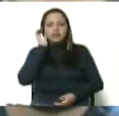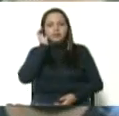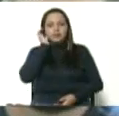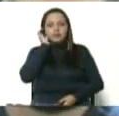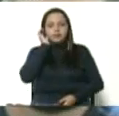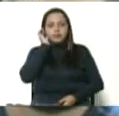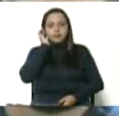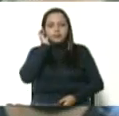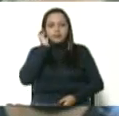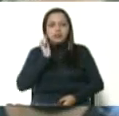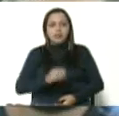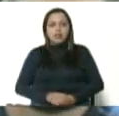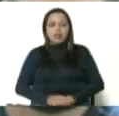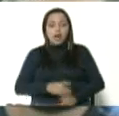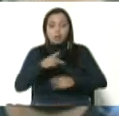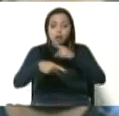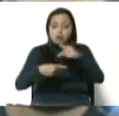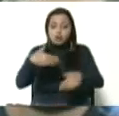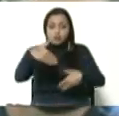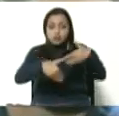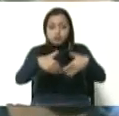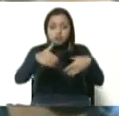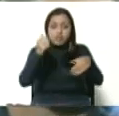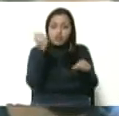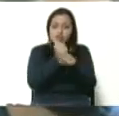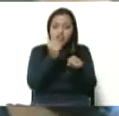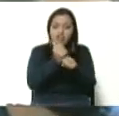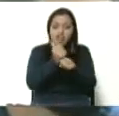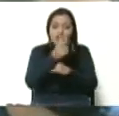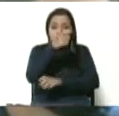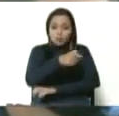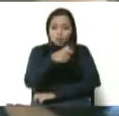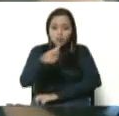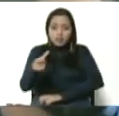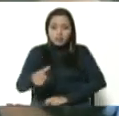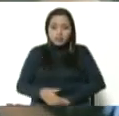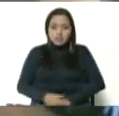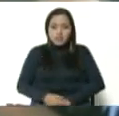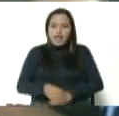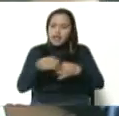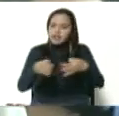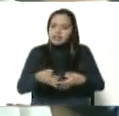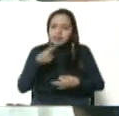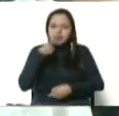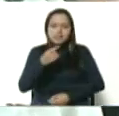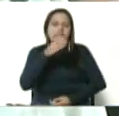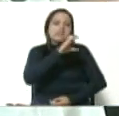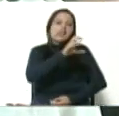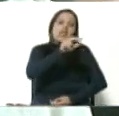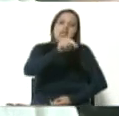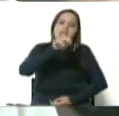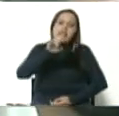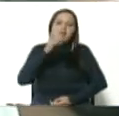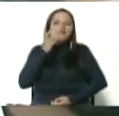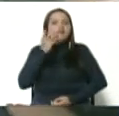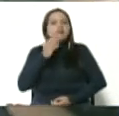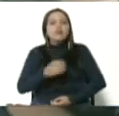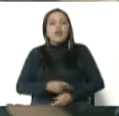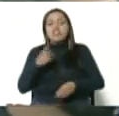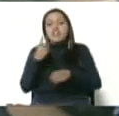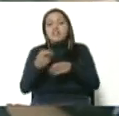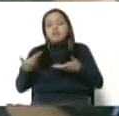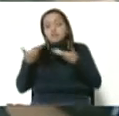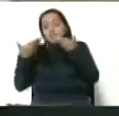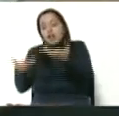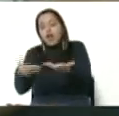proceso electoral de los trabajadores. Se nos exige siempre en el CNE, por ejemplo, que hay que llevar las